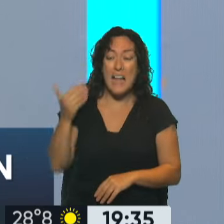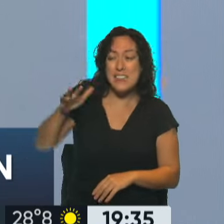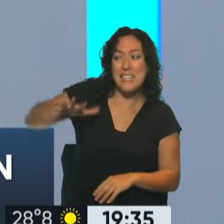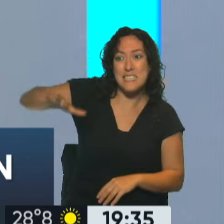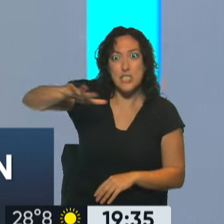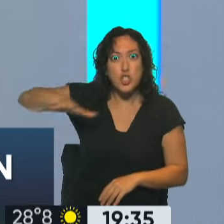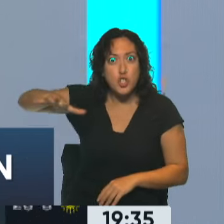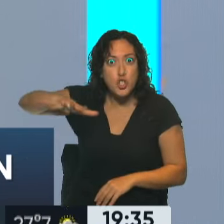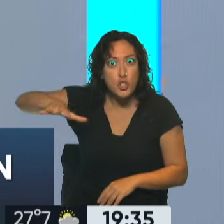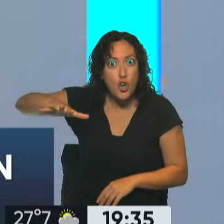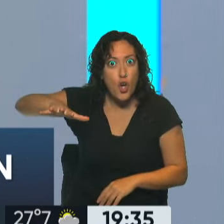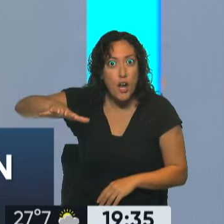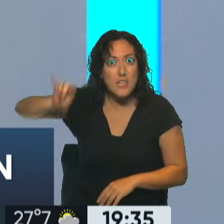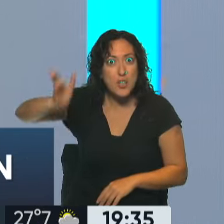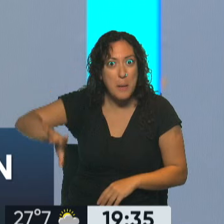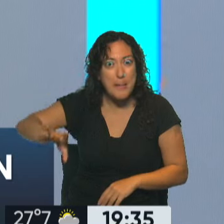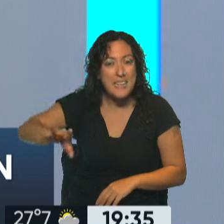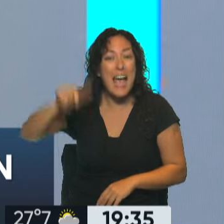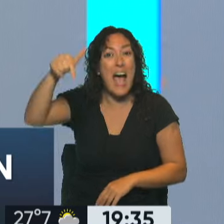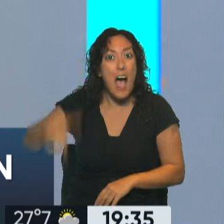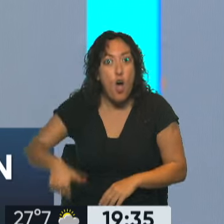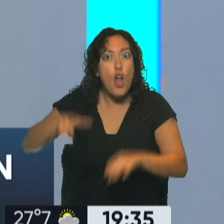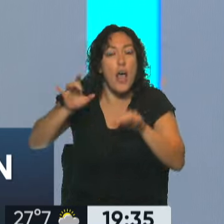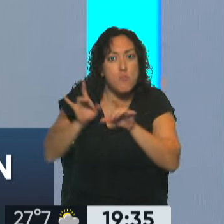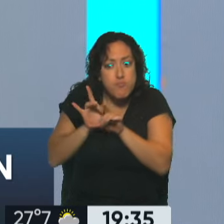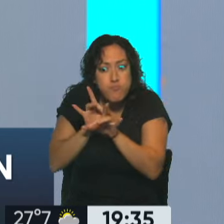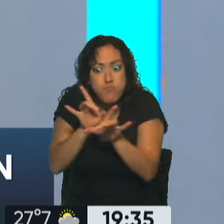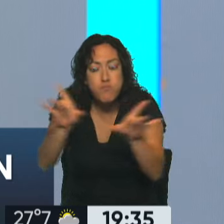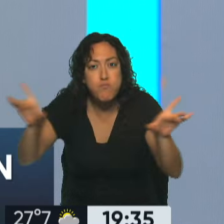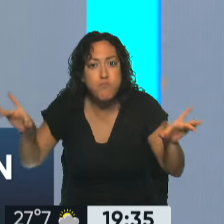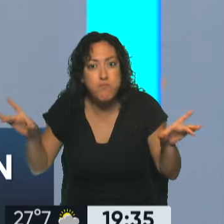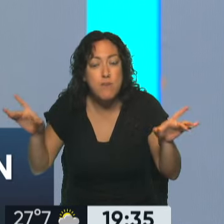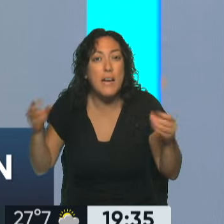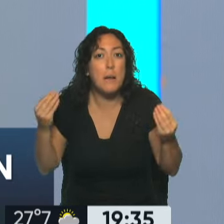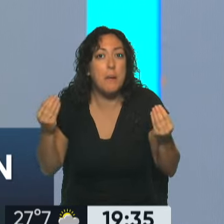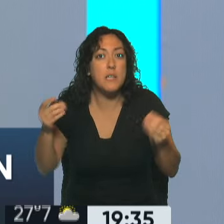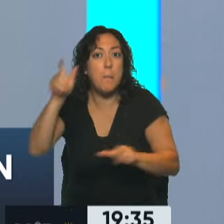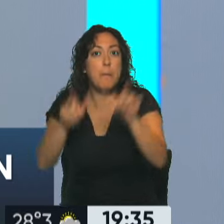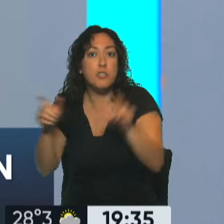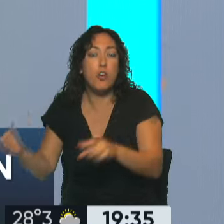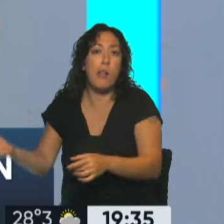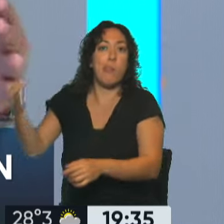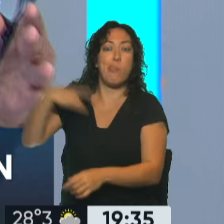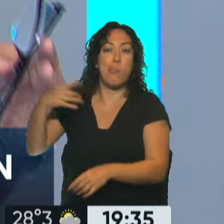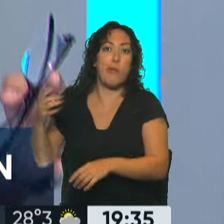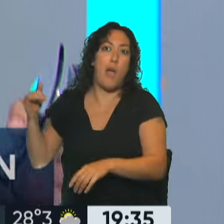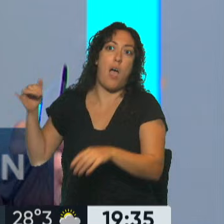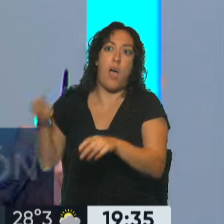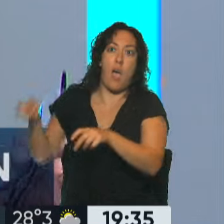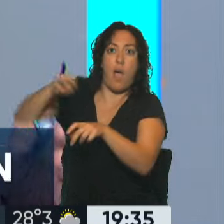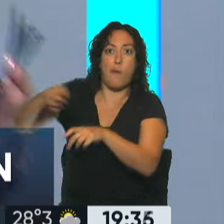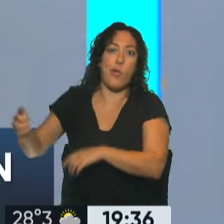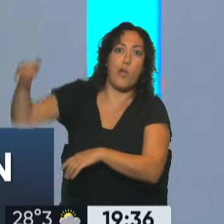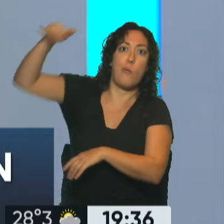ahora estos estas transmisiones viajan en primera clase en los aviones Sí porque basta que un paciente